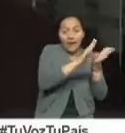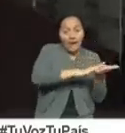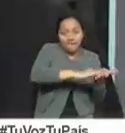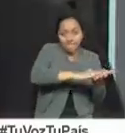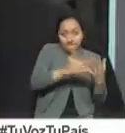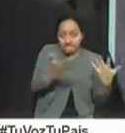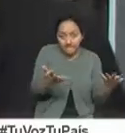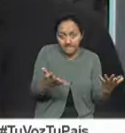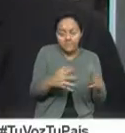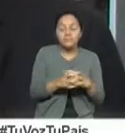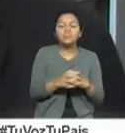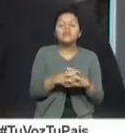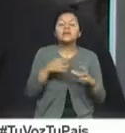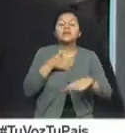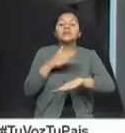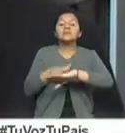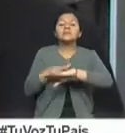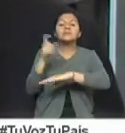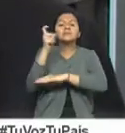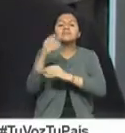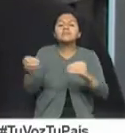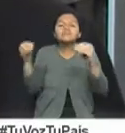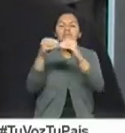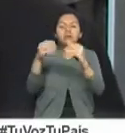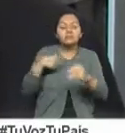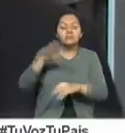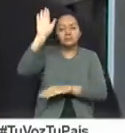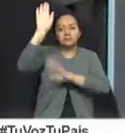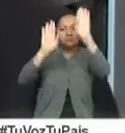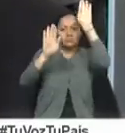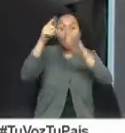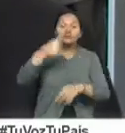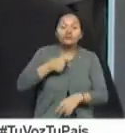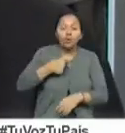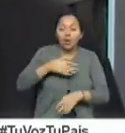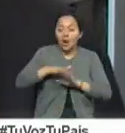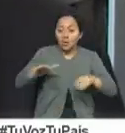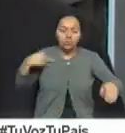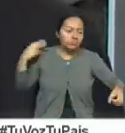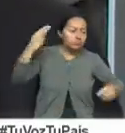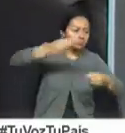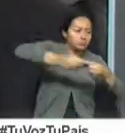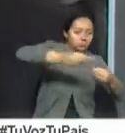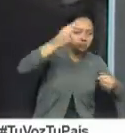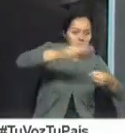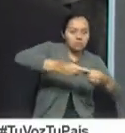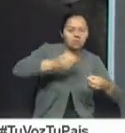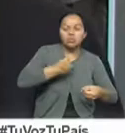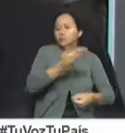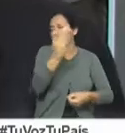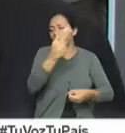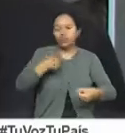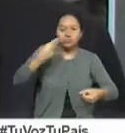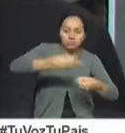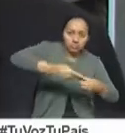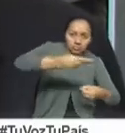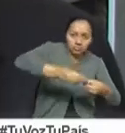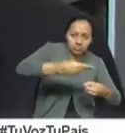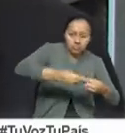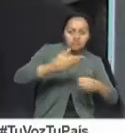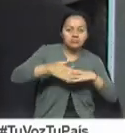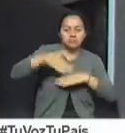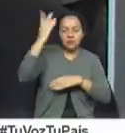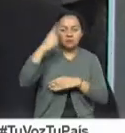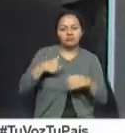Educación Superior. Estamos pidiendo definitivamente mayor participación en cada una de nuestras instituciones de educación superior, como el aumento del porcentaje en la participación